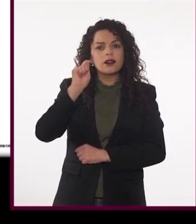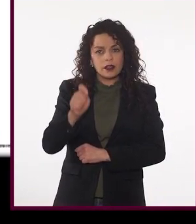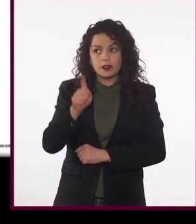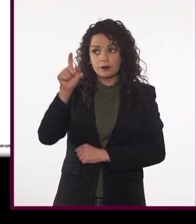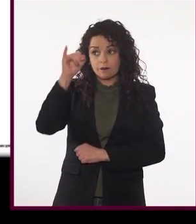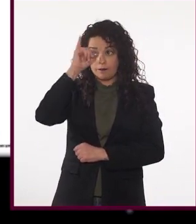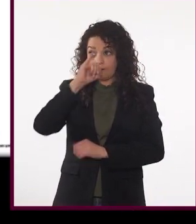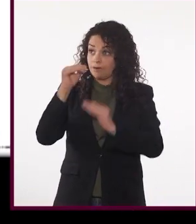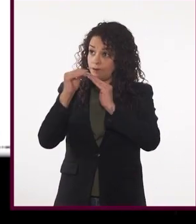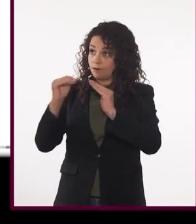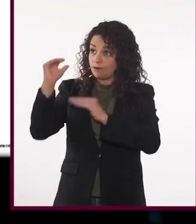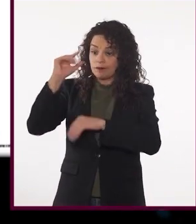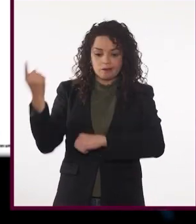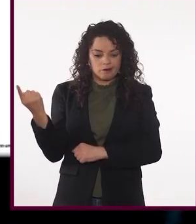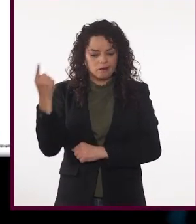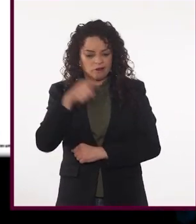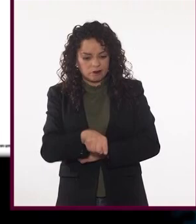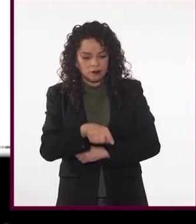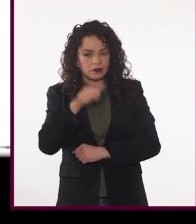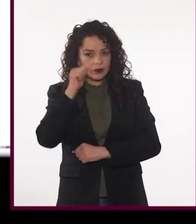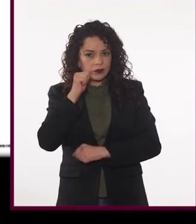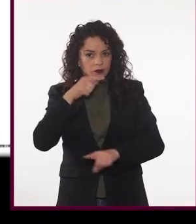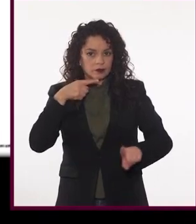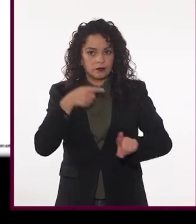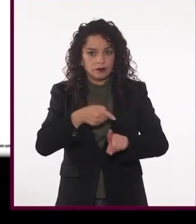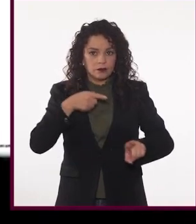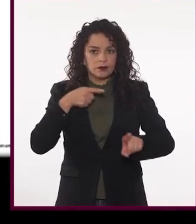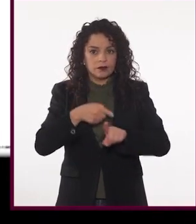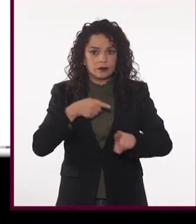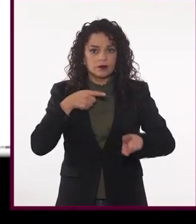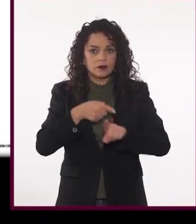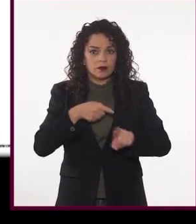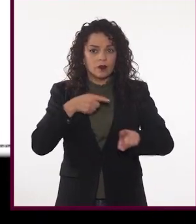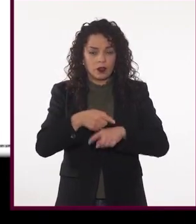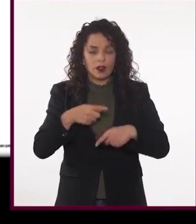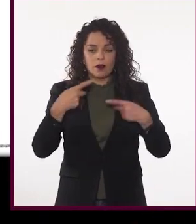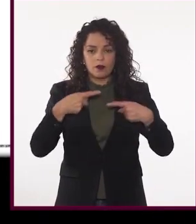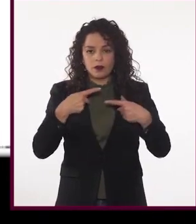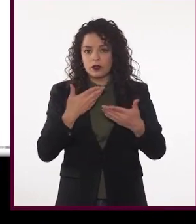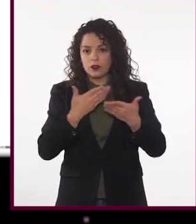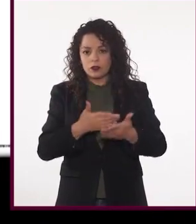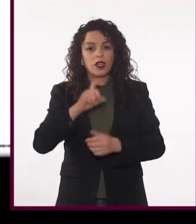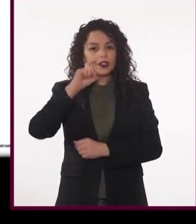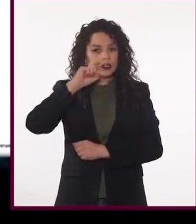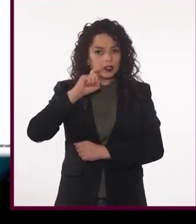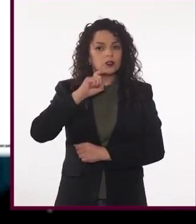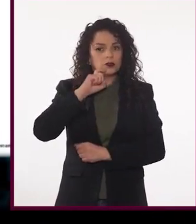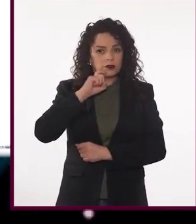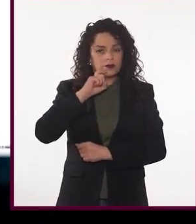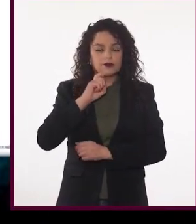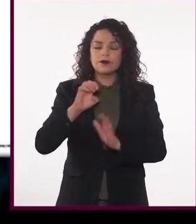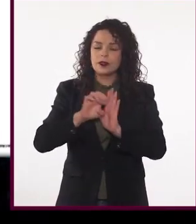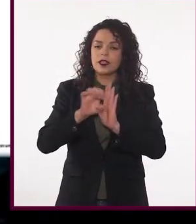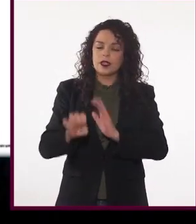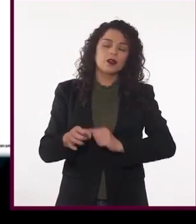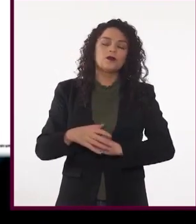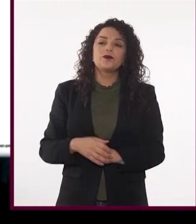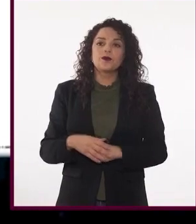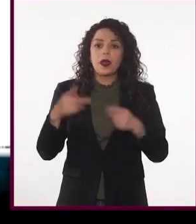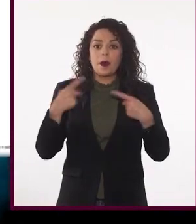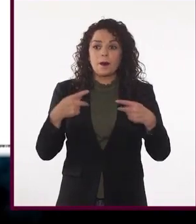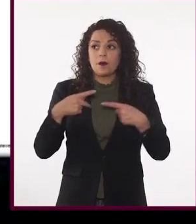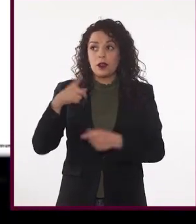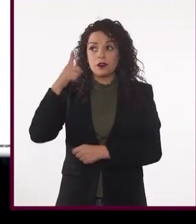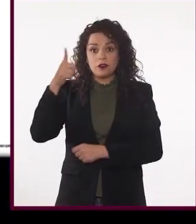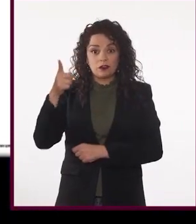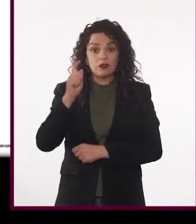poder en una relación de subordinación real entre la persona agredida sexualmente y la agresora. Es decir,